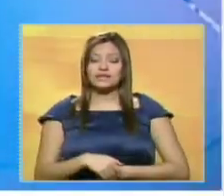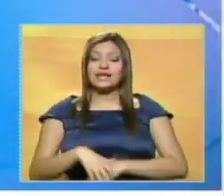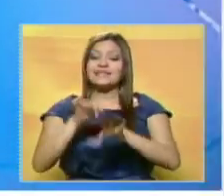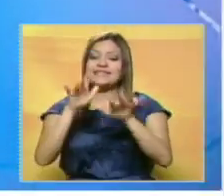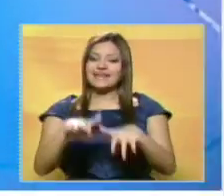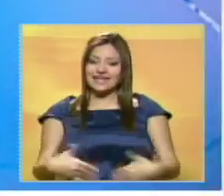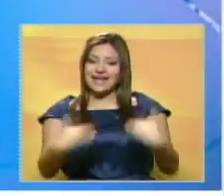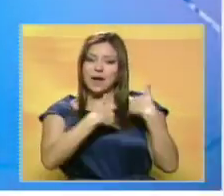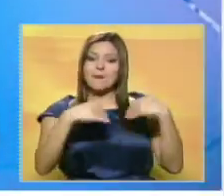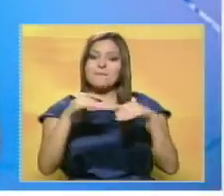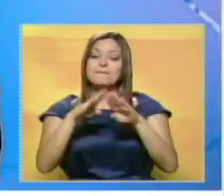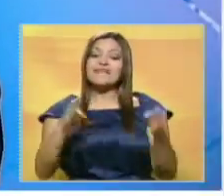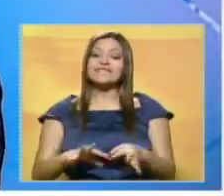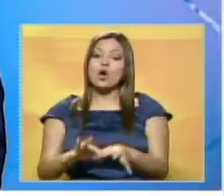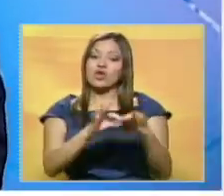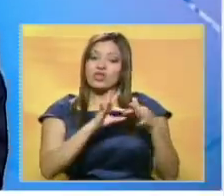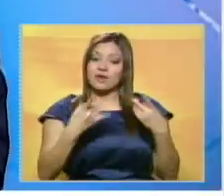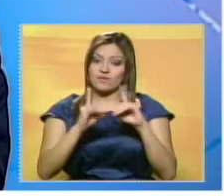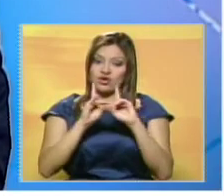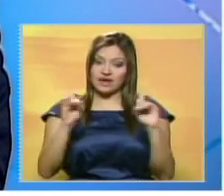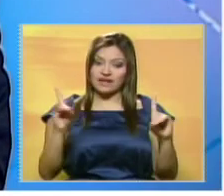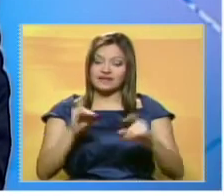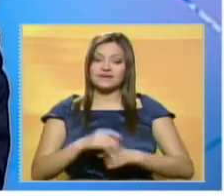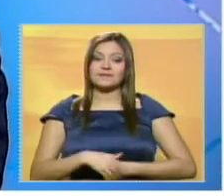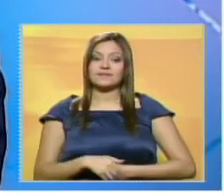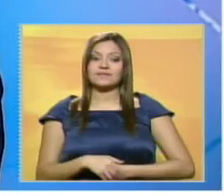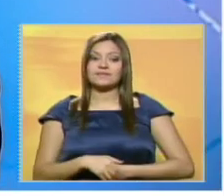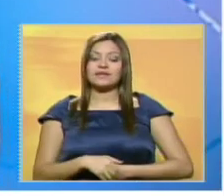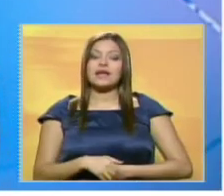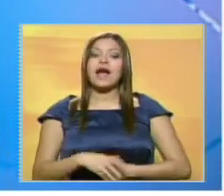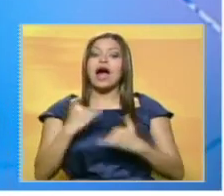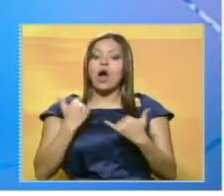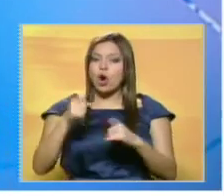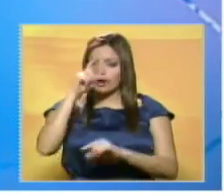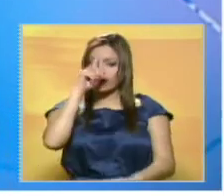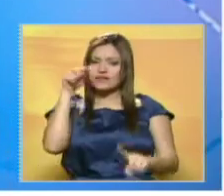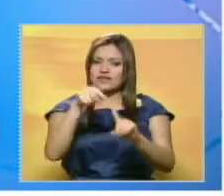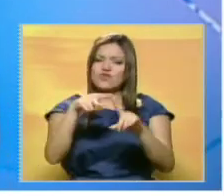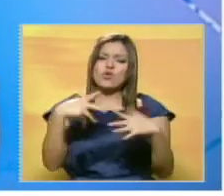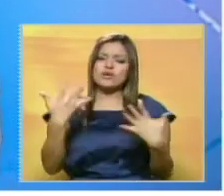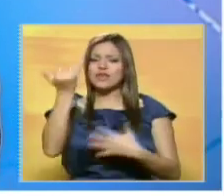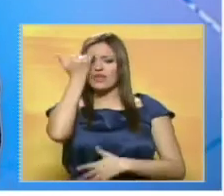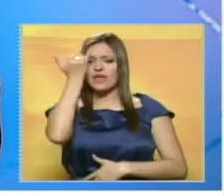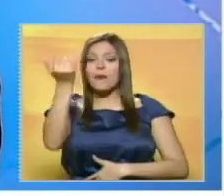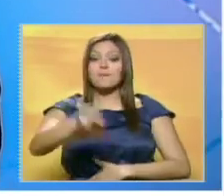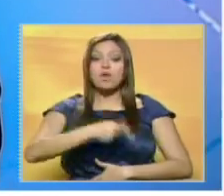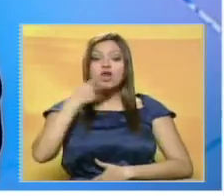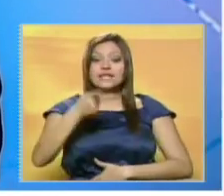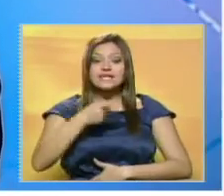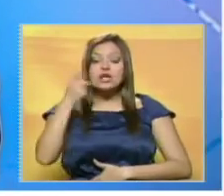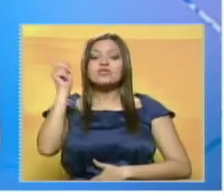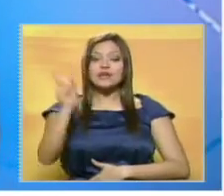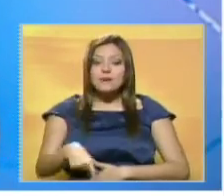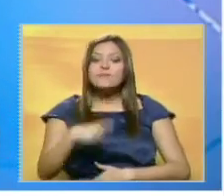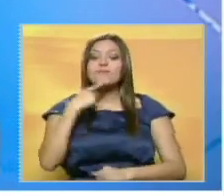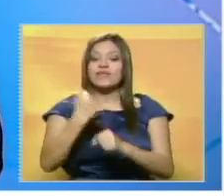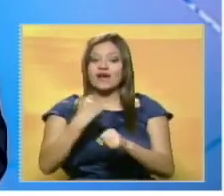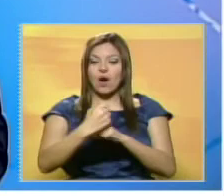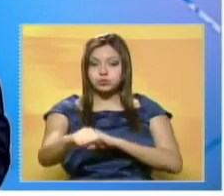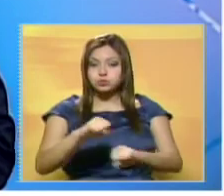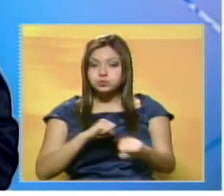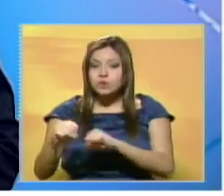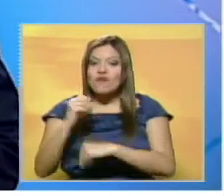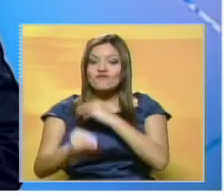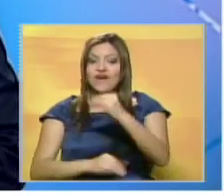secretario ejecutivo de la Mesa de la Unidad Democrática, Ramón Guillermo Aveledo, presenta los objetivos estratégicos, políticos y líneas de acción